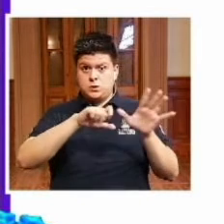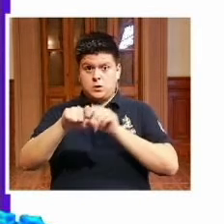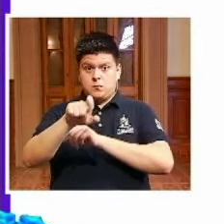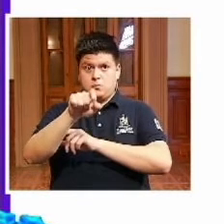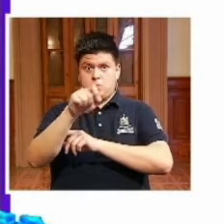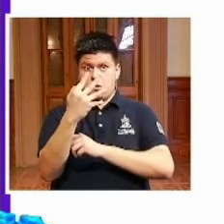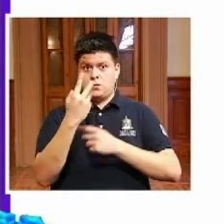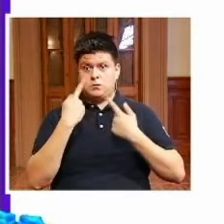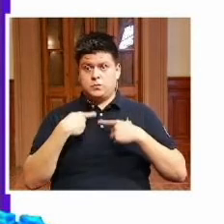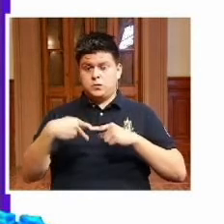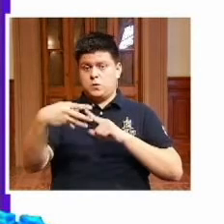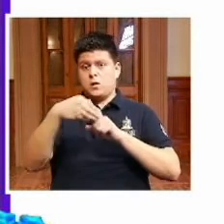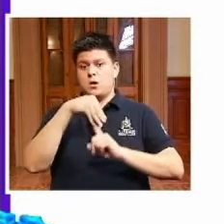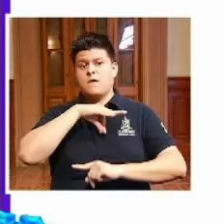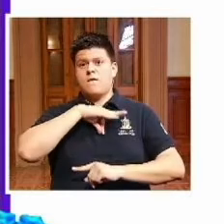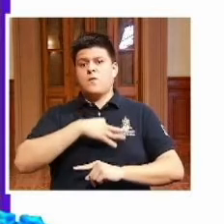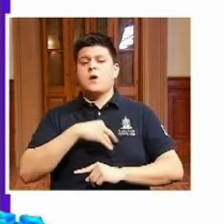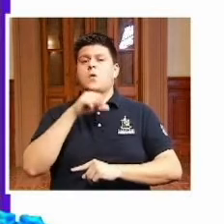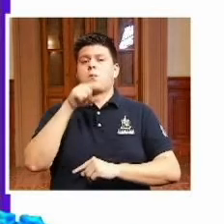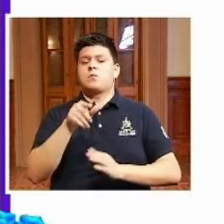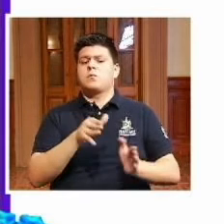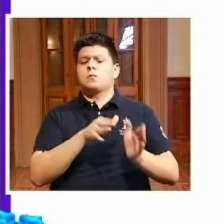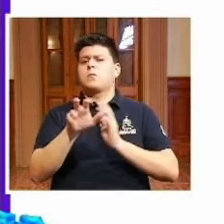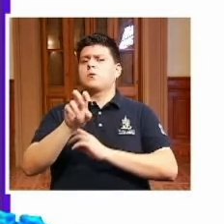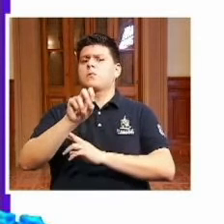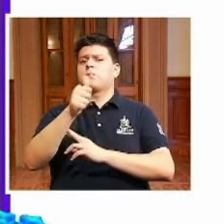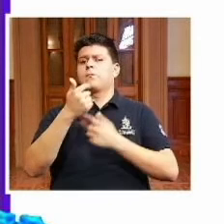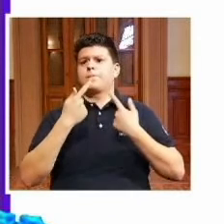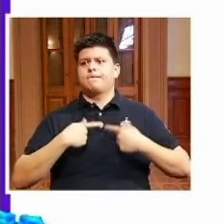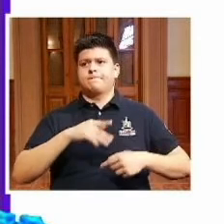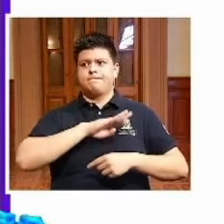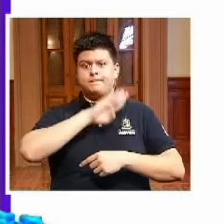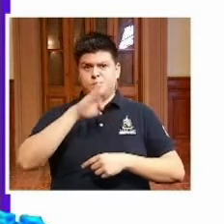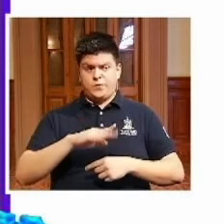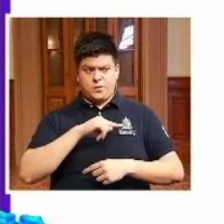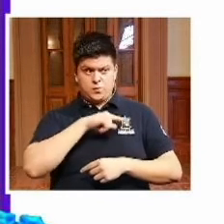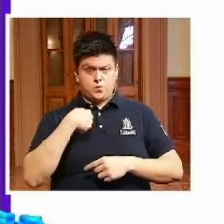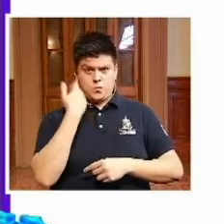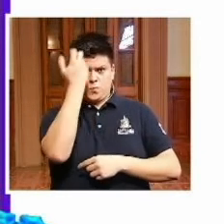este virus, 36 defunciones, hemos hecho